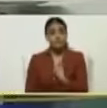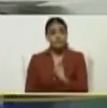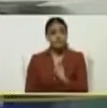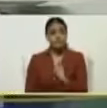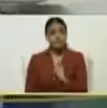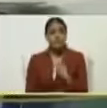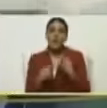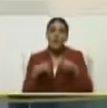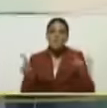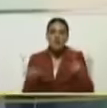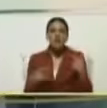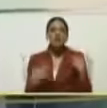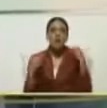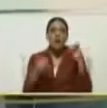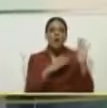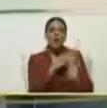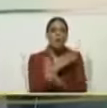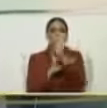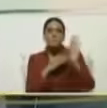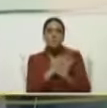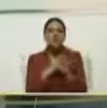Pero estoy protegido